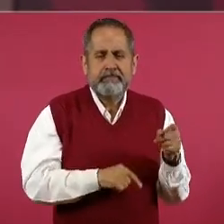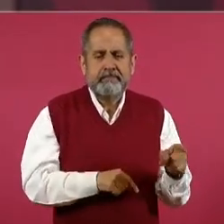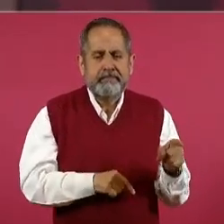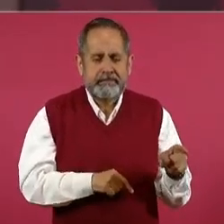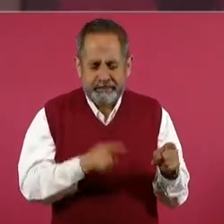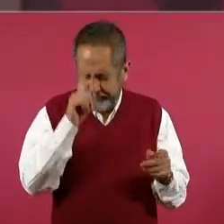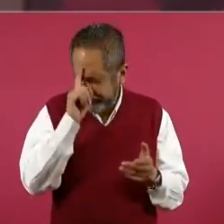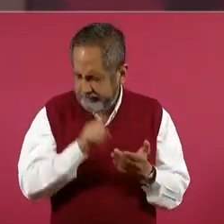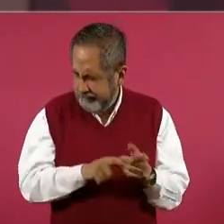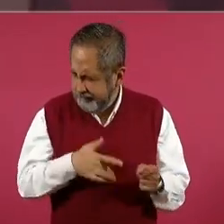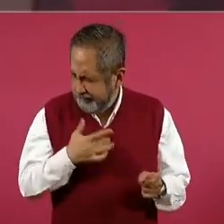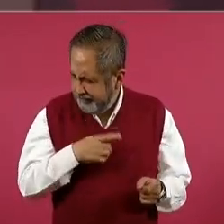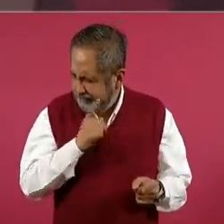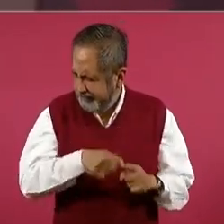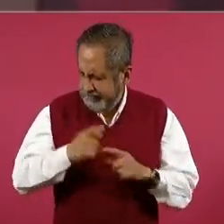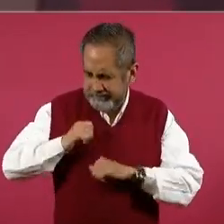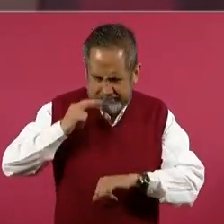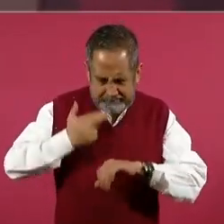creo que,